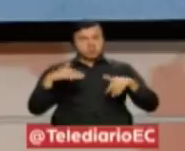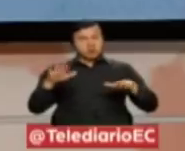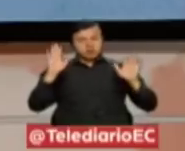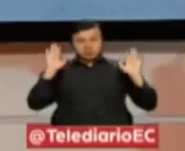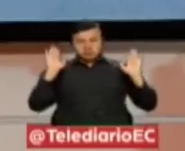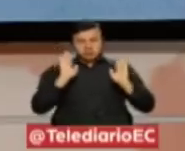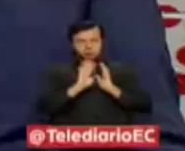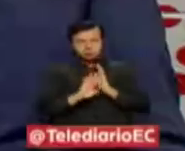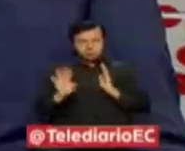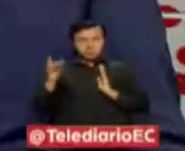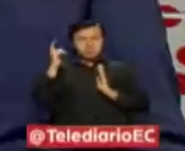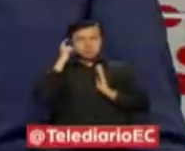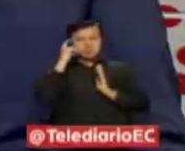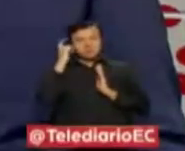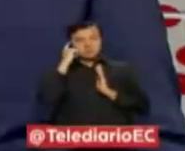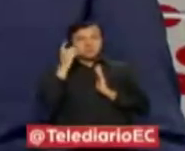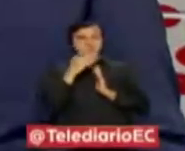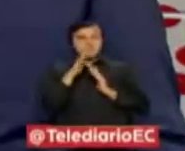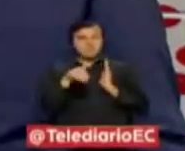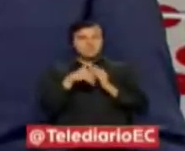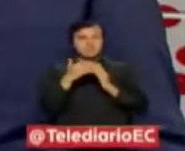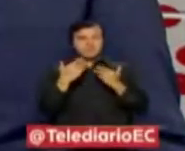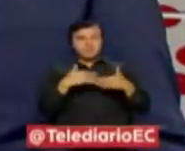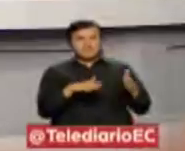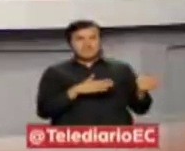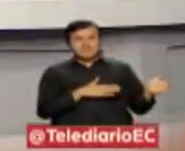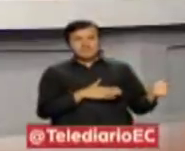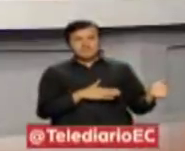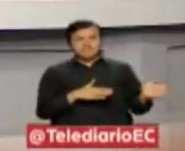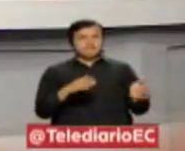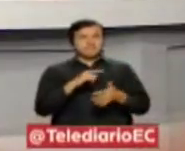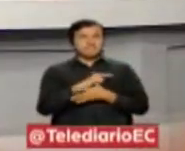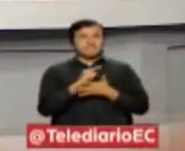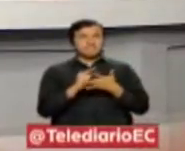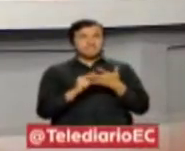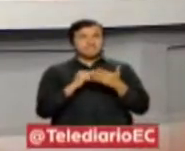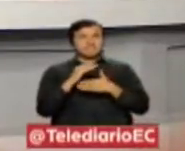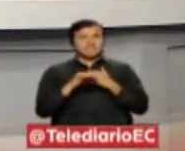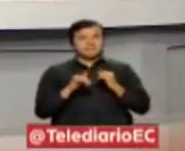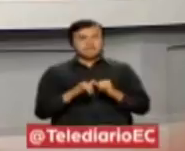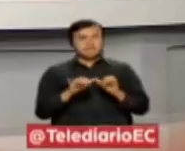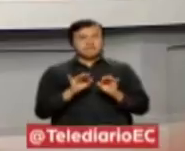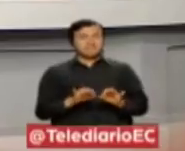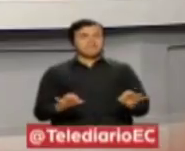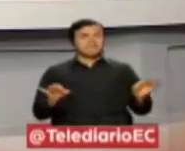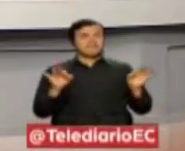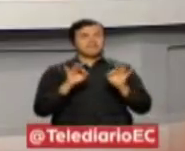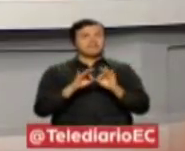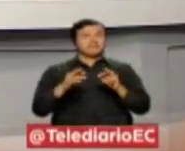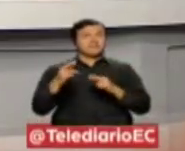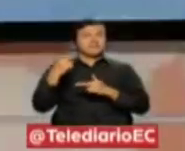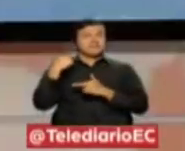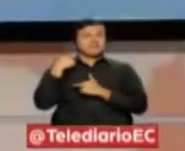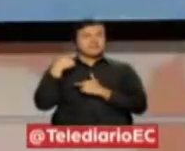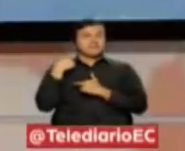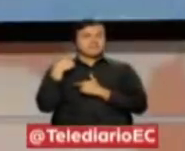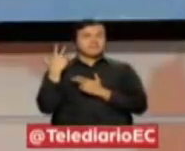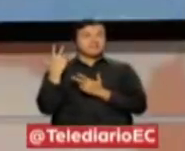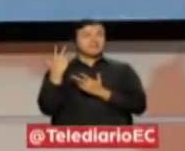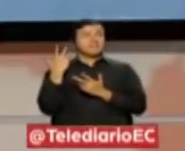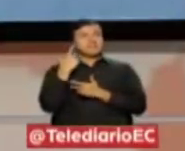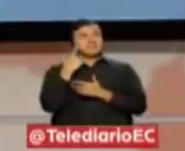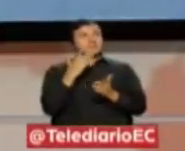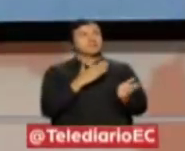fuere. Me parece que definitivamente en ese sentido hay que dar pasos muy importantes que no le corresponden solamente al gobierno, le corresponden